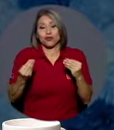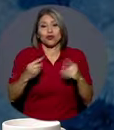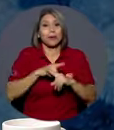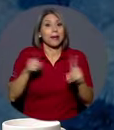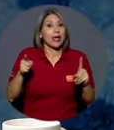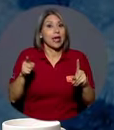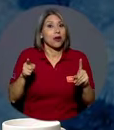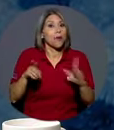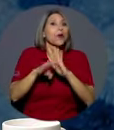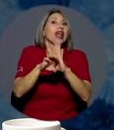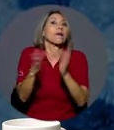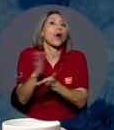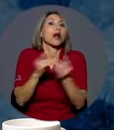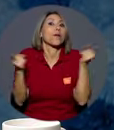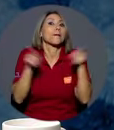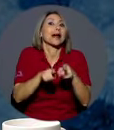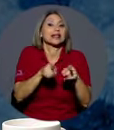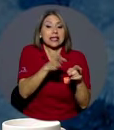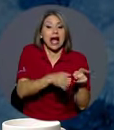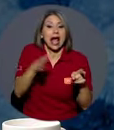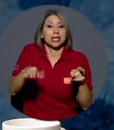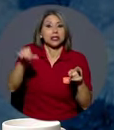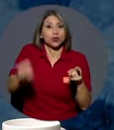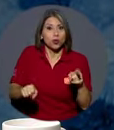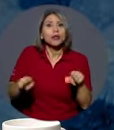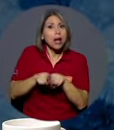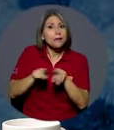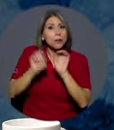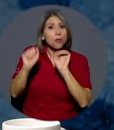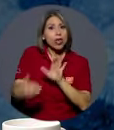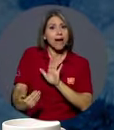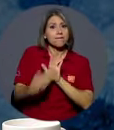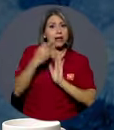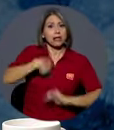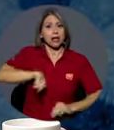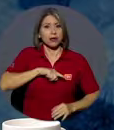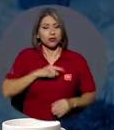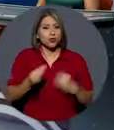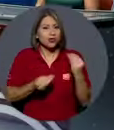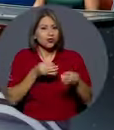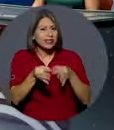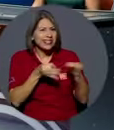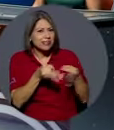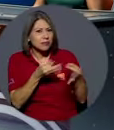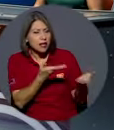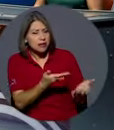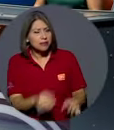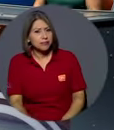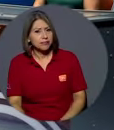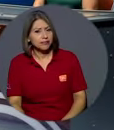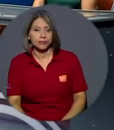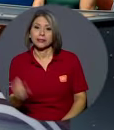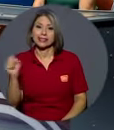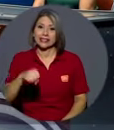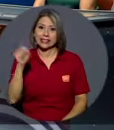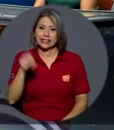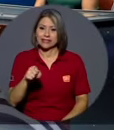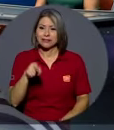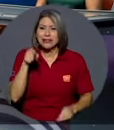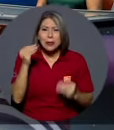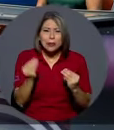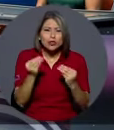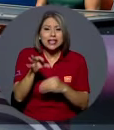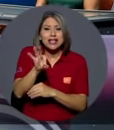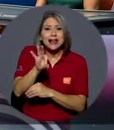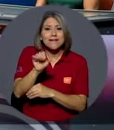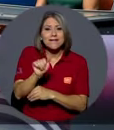vaya a pasar al sur de la capital no me vaya a afectar también. Sí, tal vez si nos explica un poco cómo funciona eso. Primero, que esta cantidad